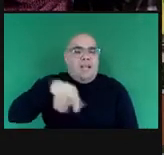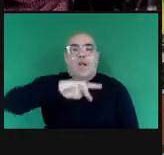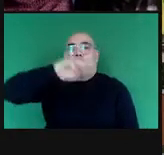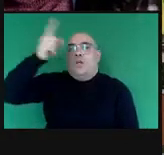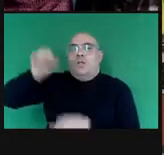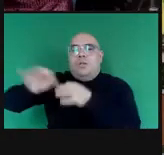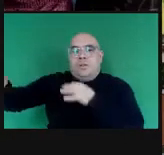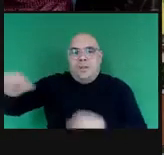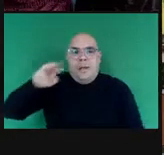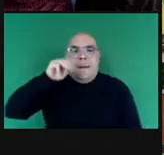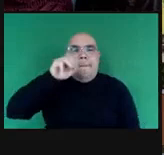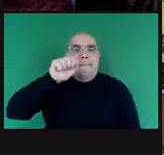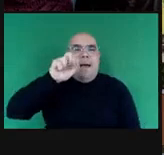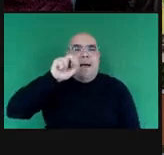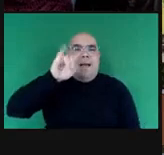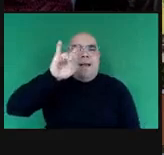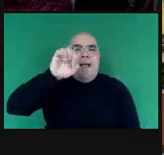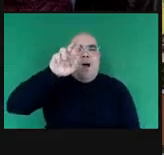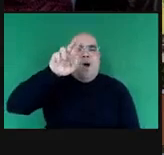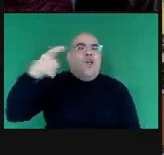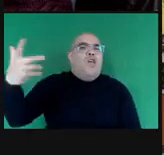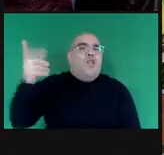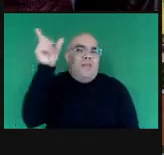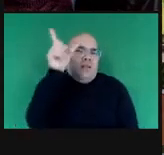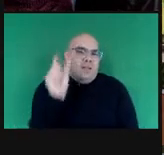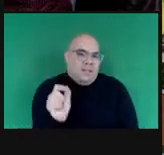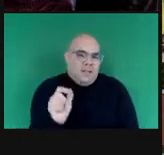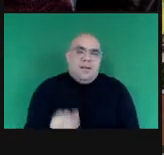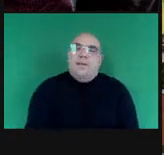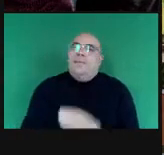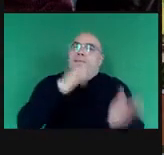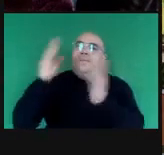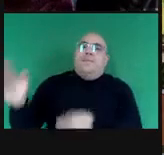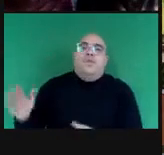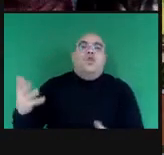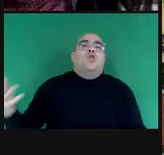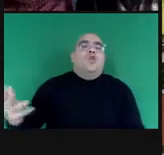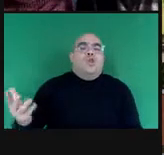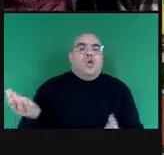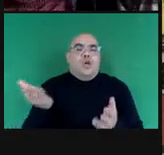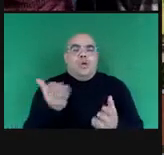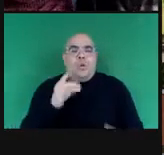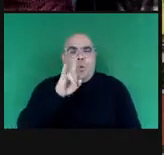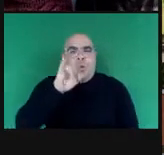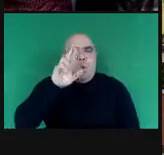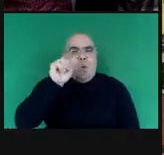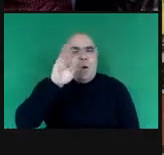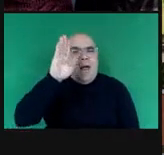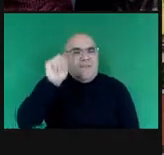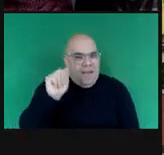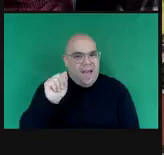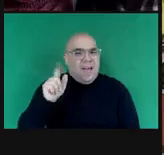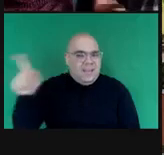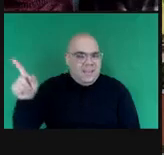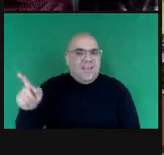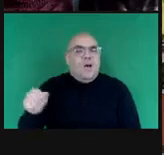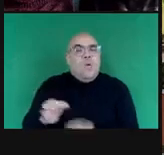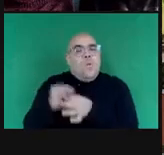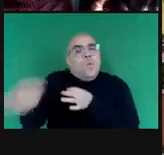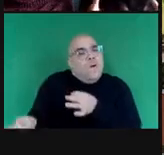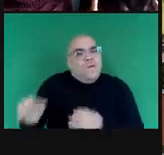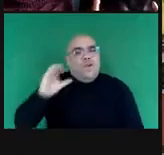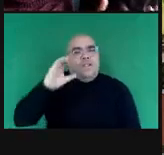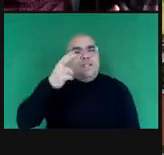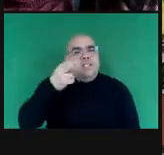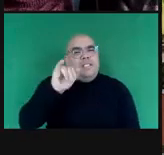abajo a la derecha encontramos en Chigorodó, Urabá. Estos murales todos se hacen con jóvenes, es